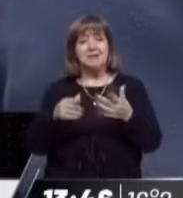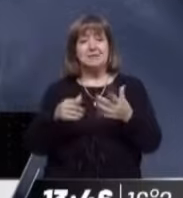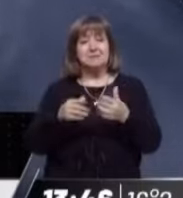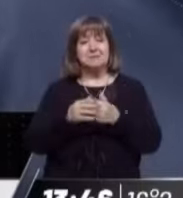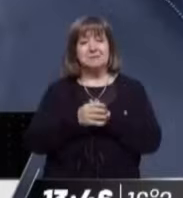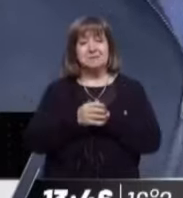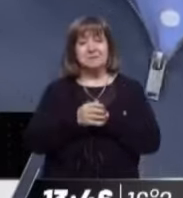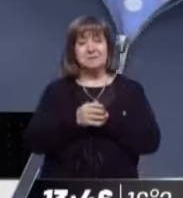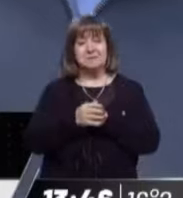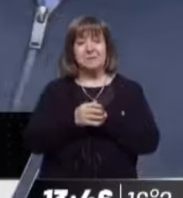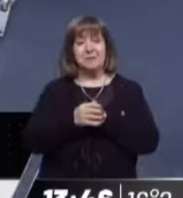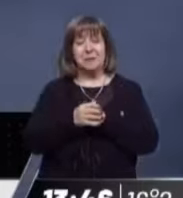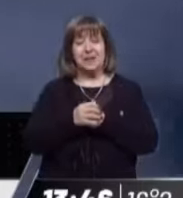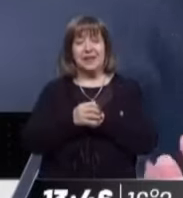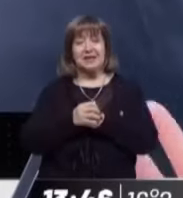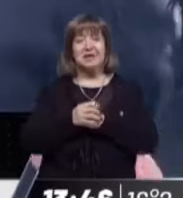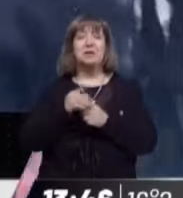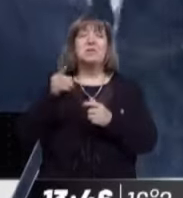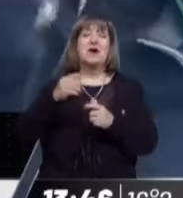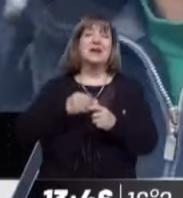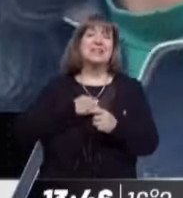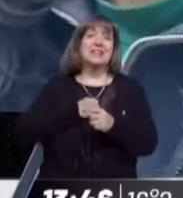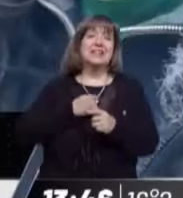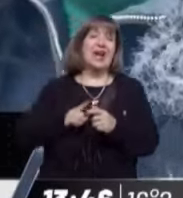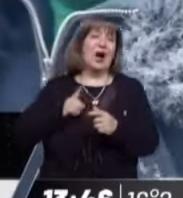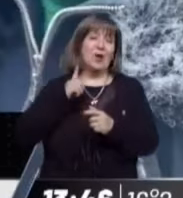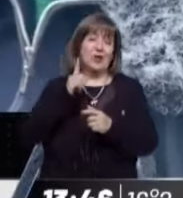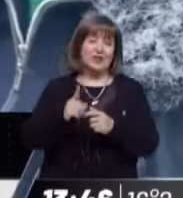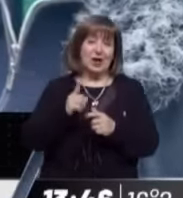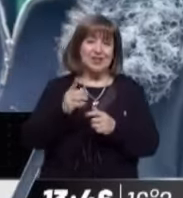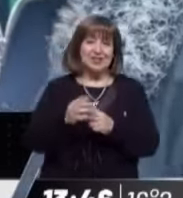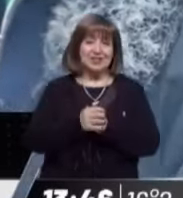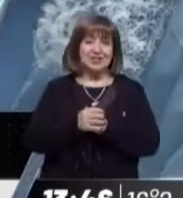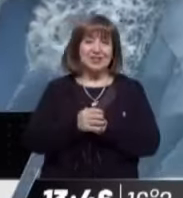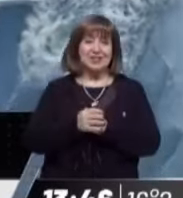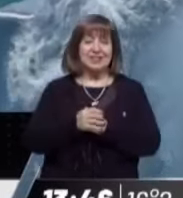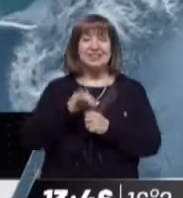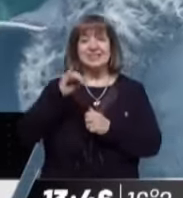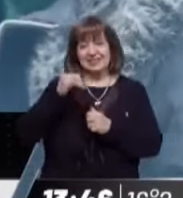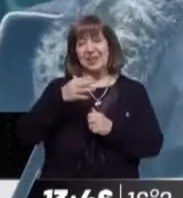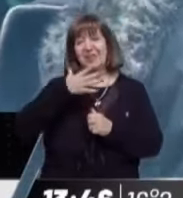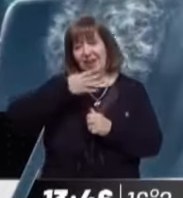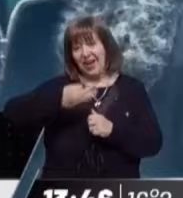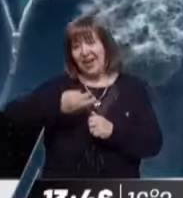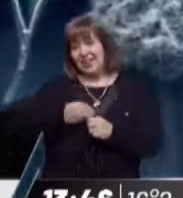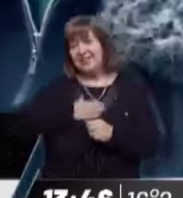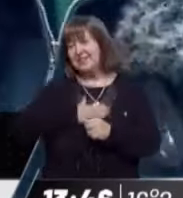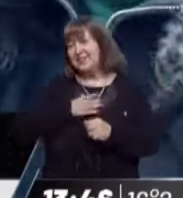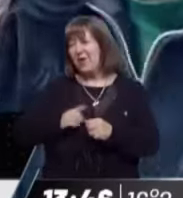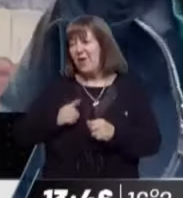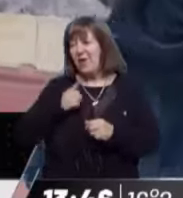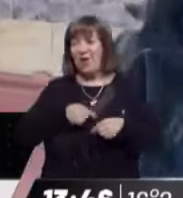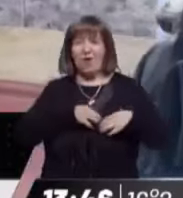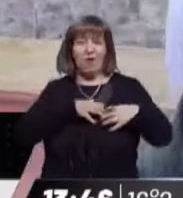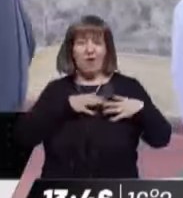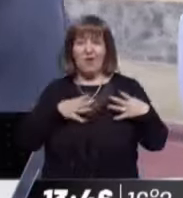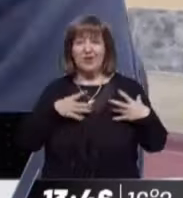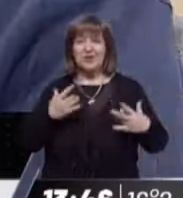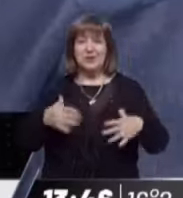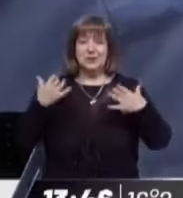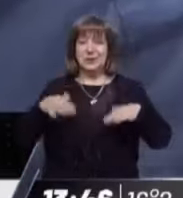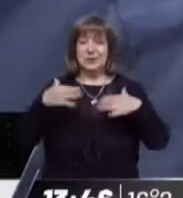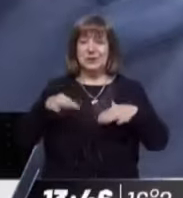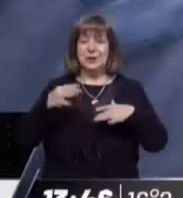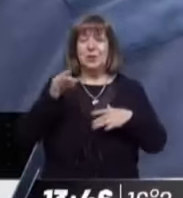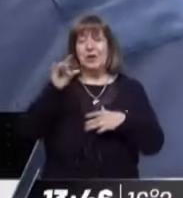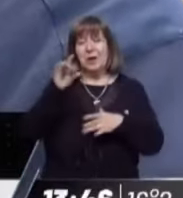La hermana. Bueno, ¿qué sentiste? ¿Morís de orgullo? Sí, no se puede decir de otra forma. Cuesta un poco más, me imagino.